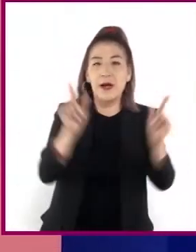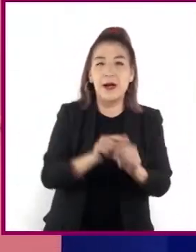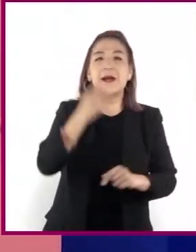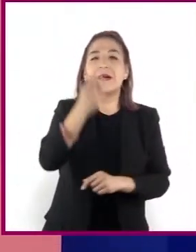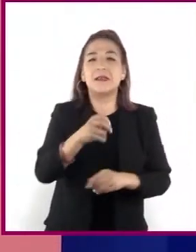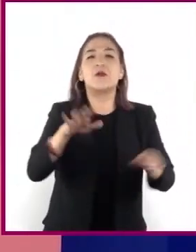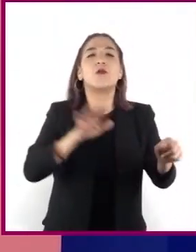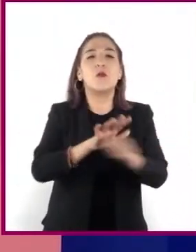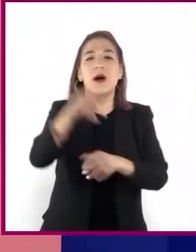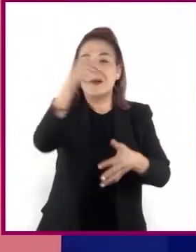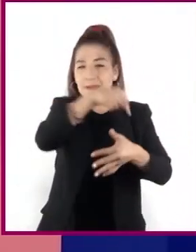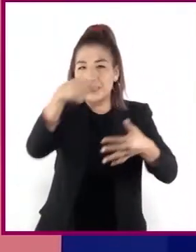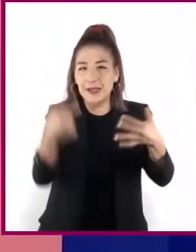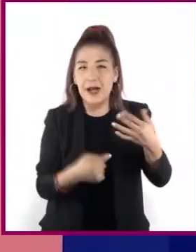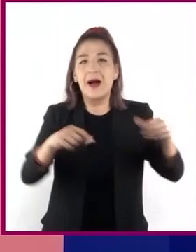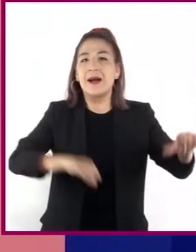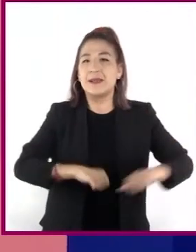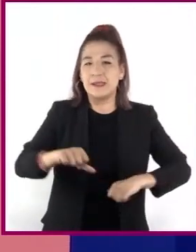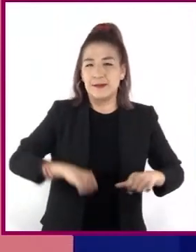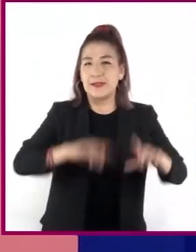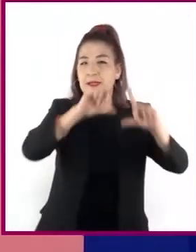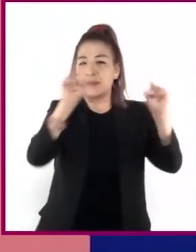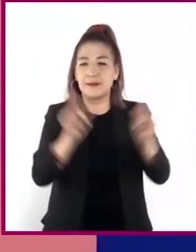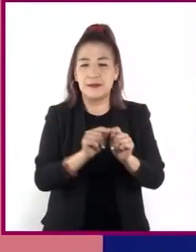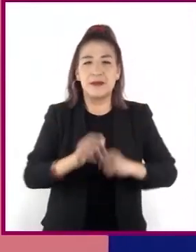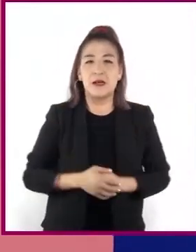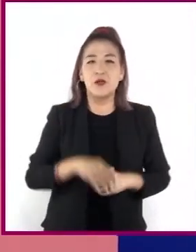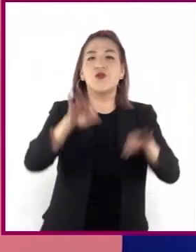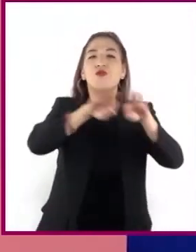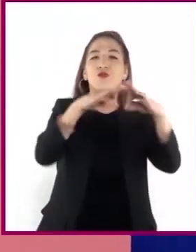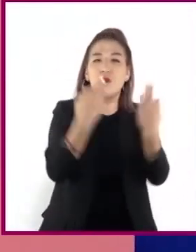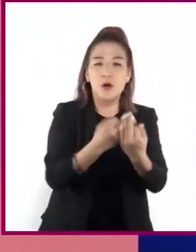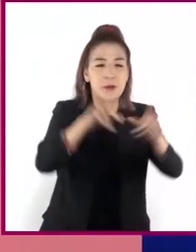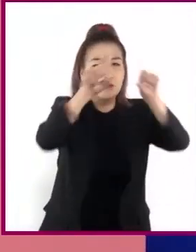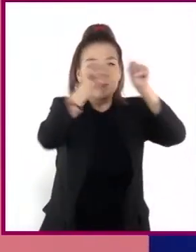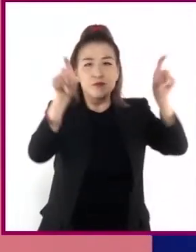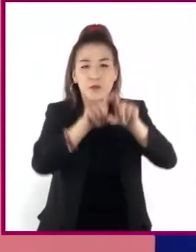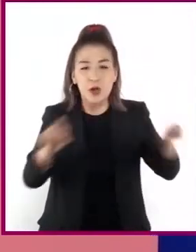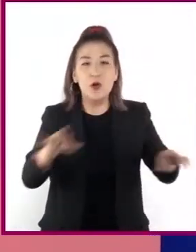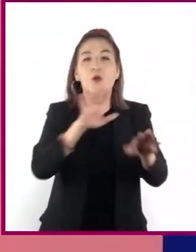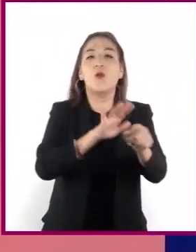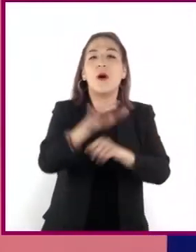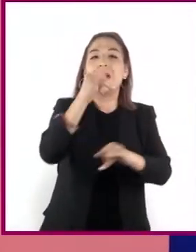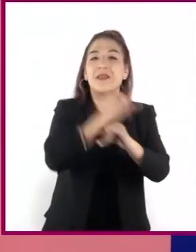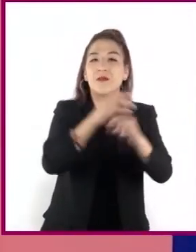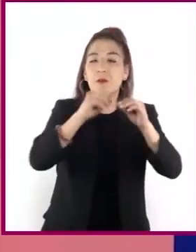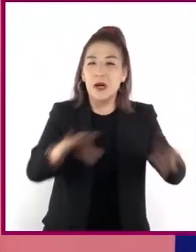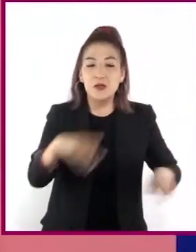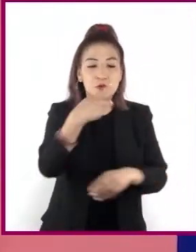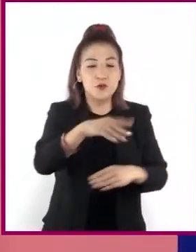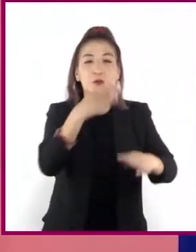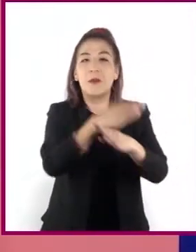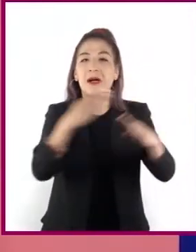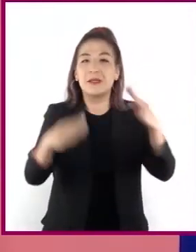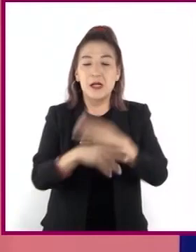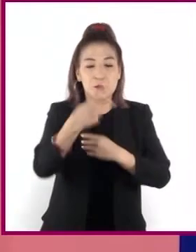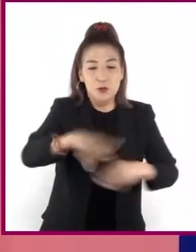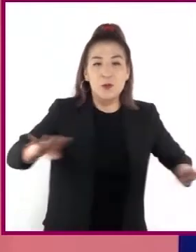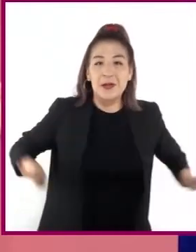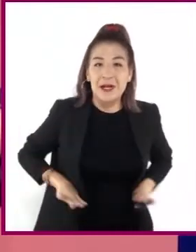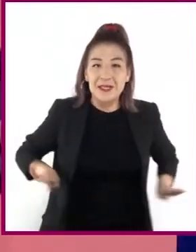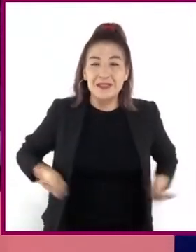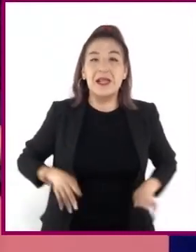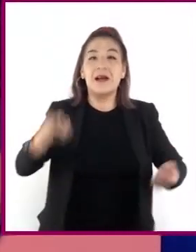aspectos de ese texto o trabajo que realizaron. Su estructura, el tipo de texto o material, sus características, el